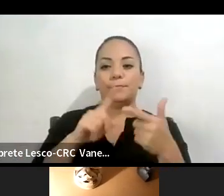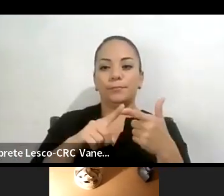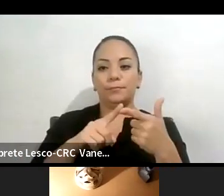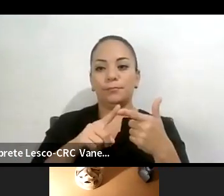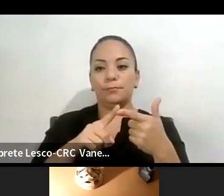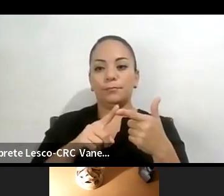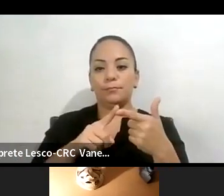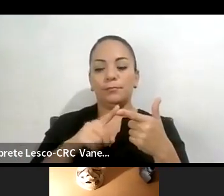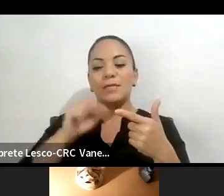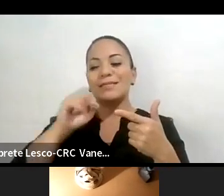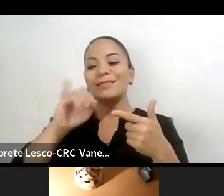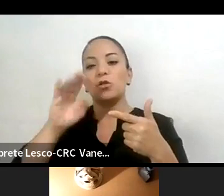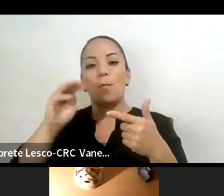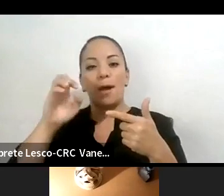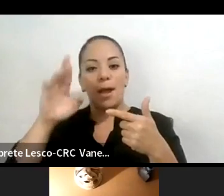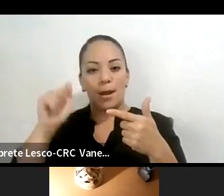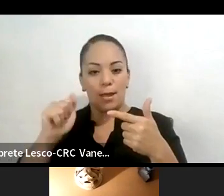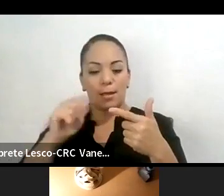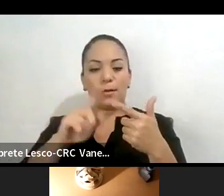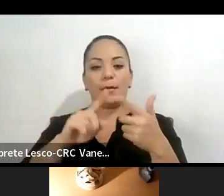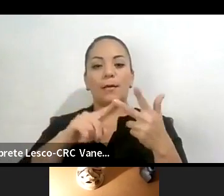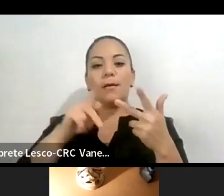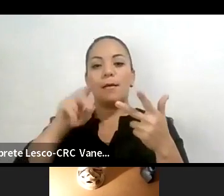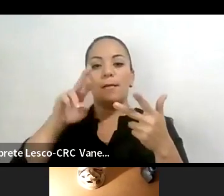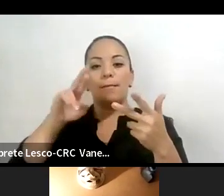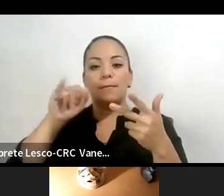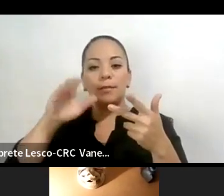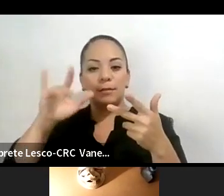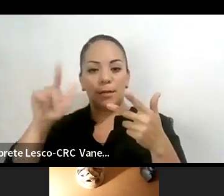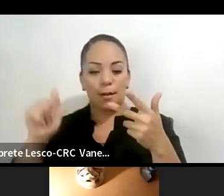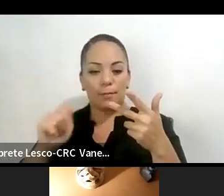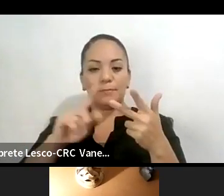Xiomara Ramírez Coto, a Priscila Vanessa Coto,